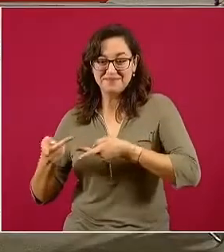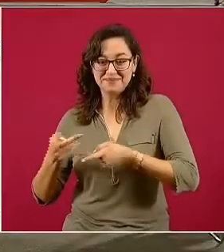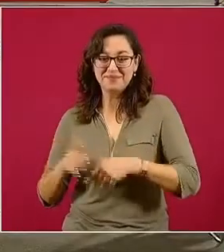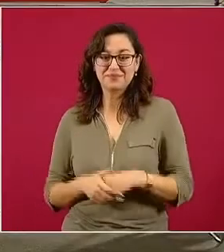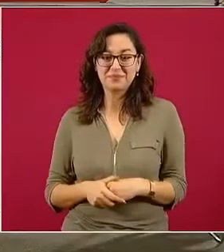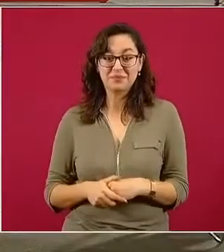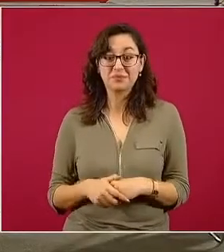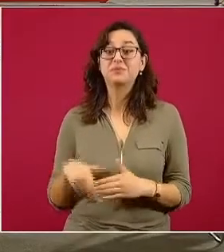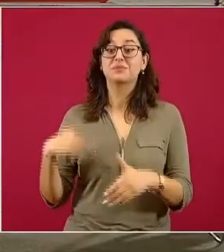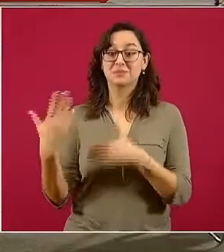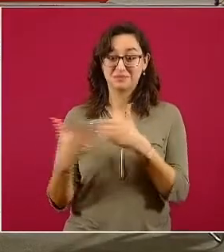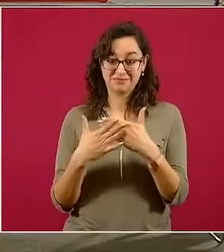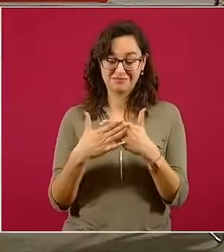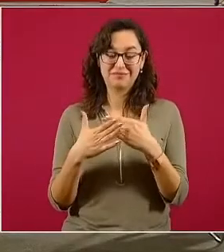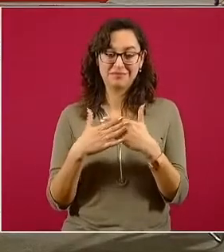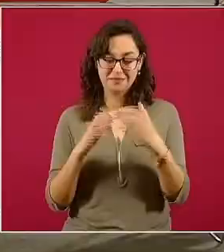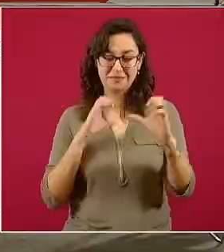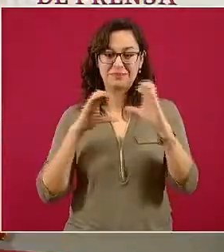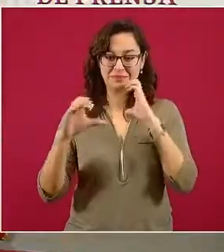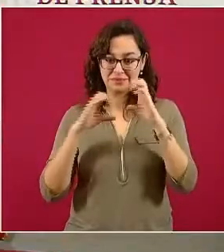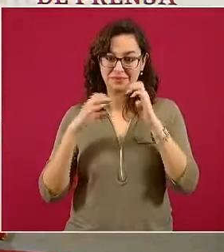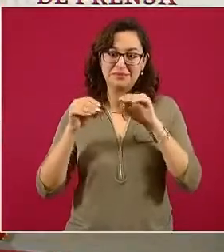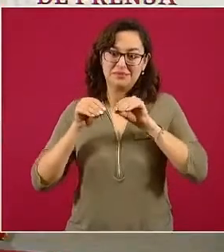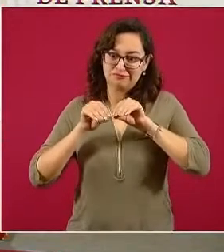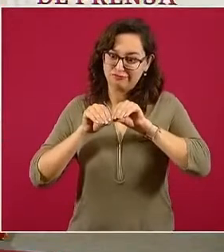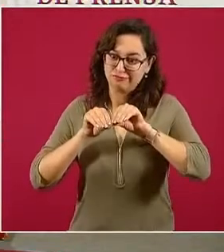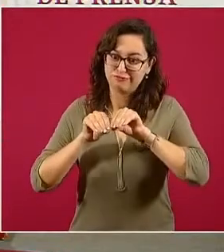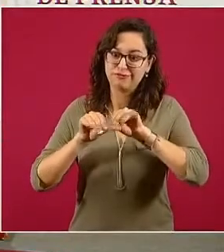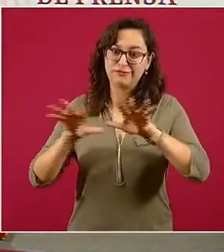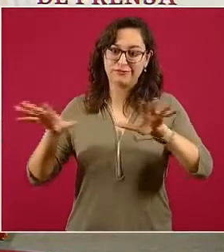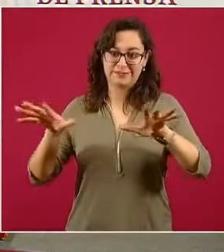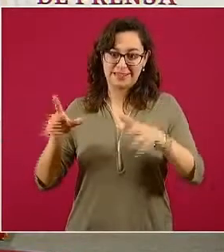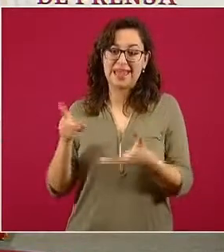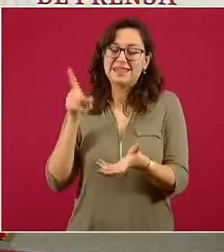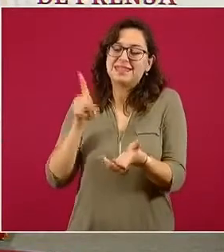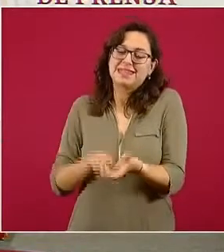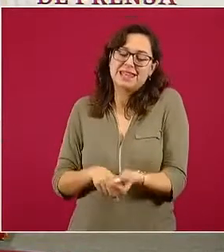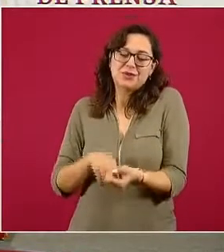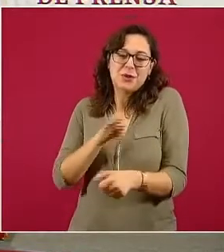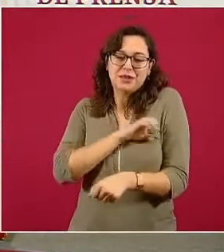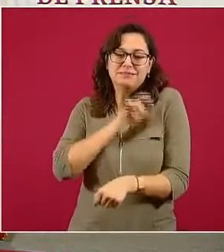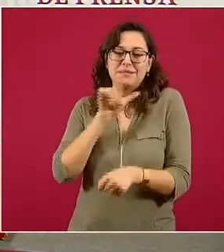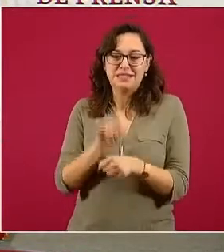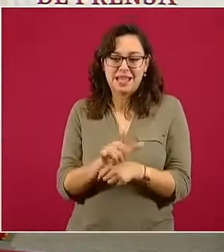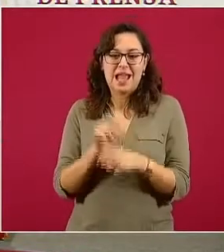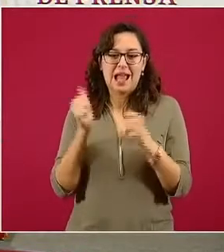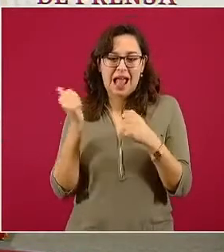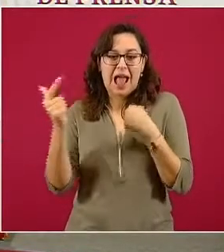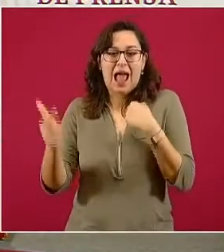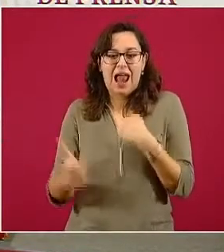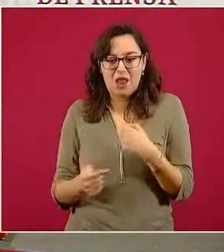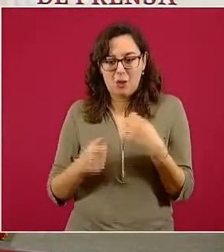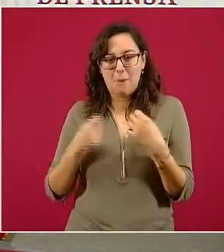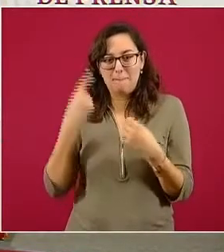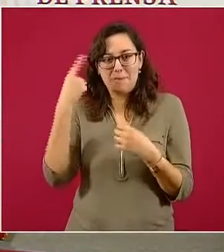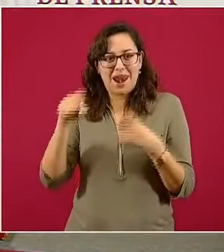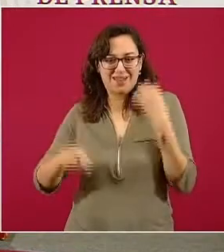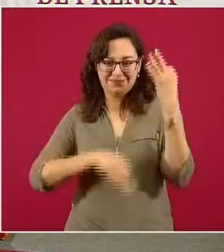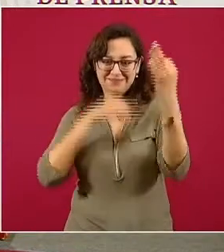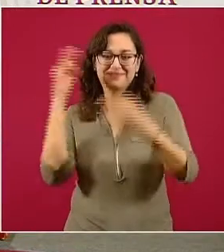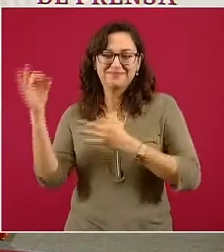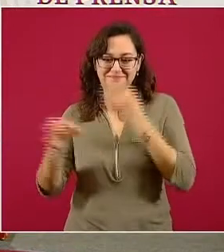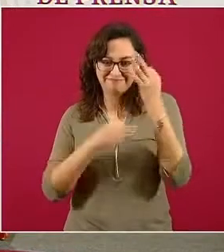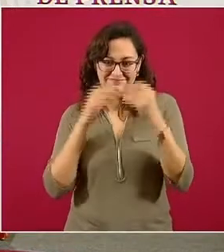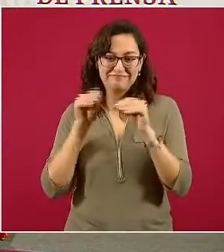de comunicación pública que comentamos esta mañana incluye un segmento muy específico de promoción de la salud y